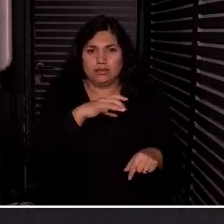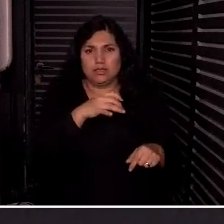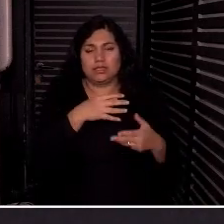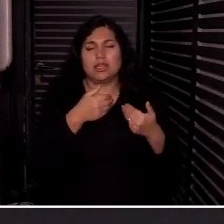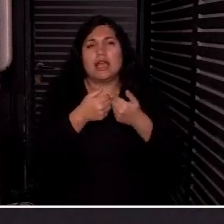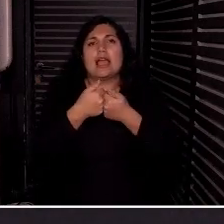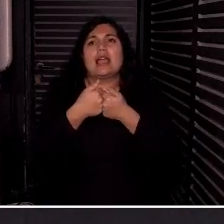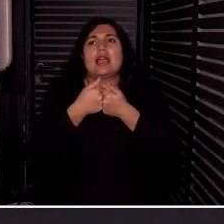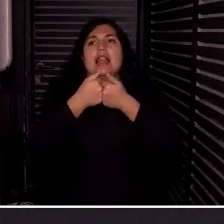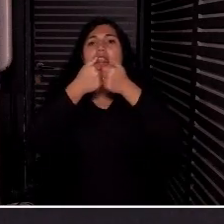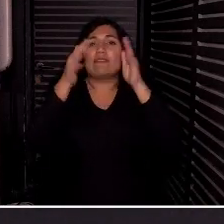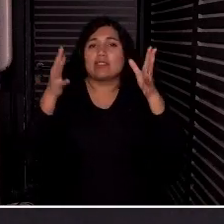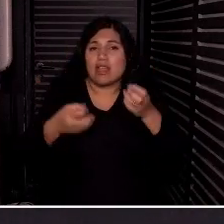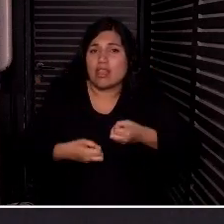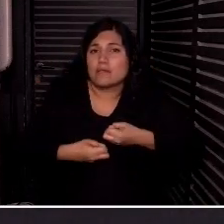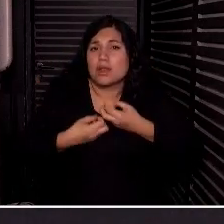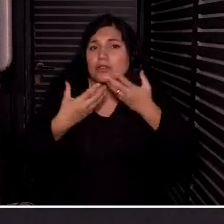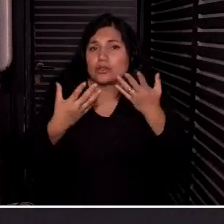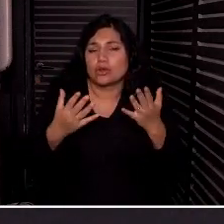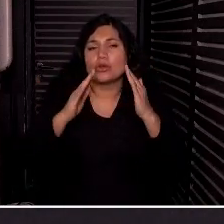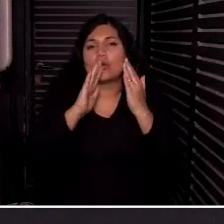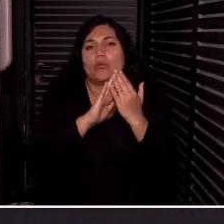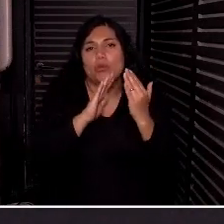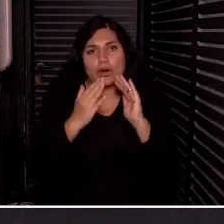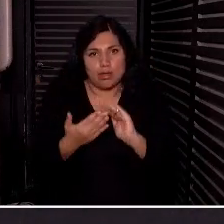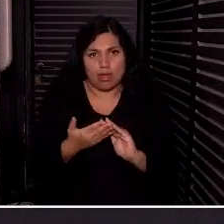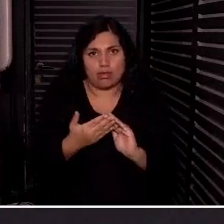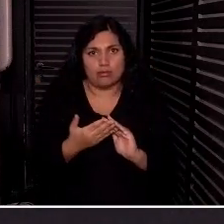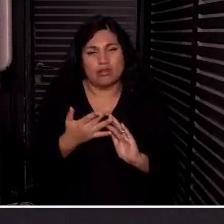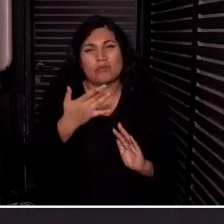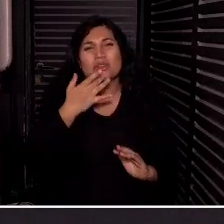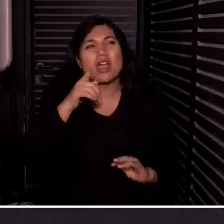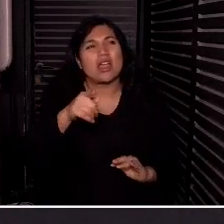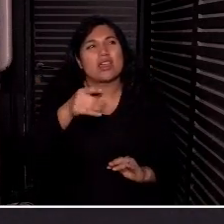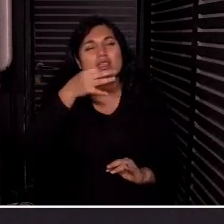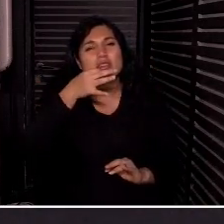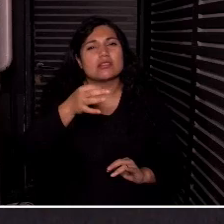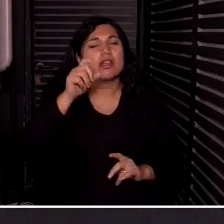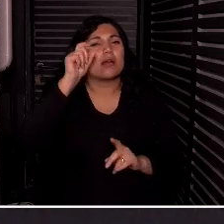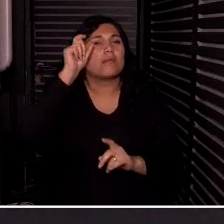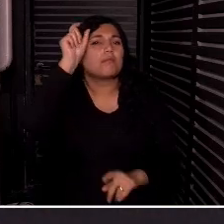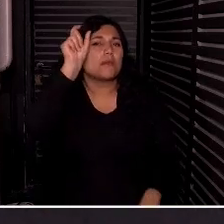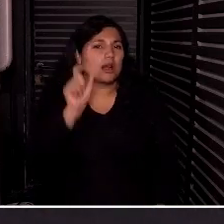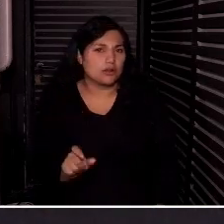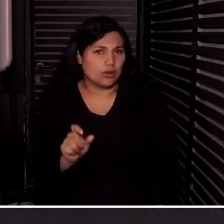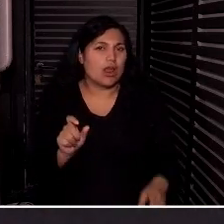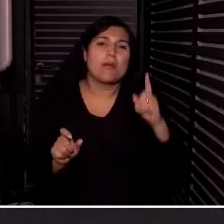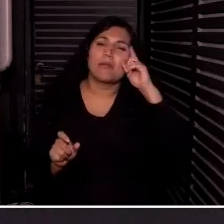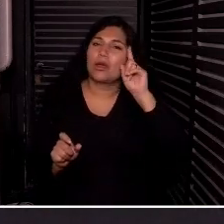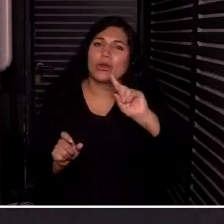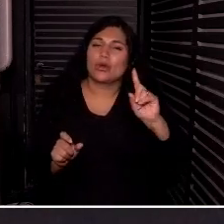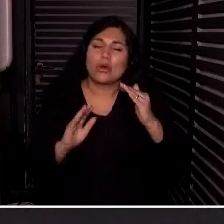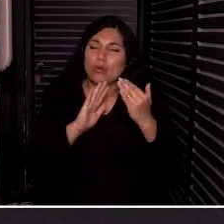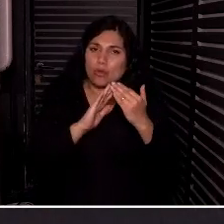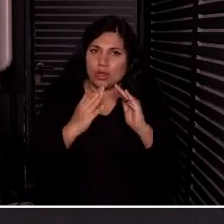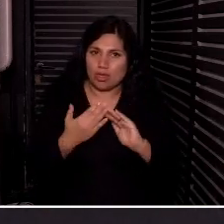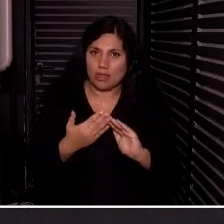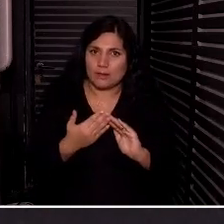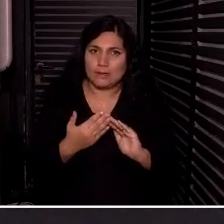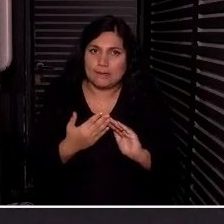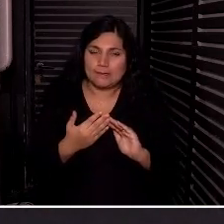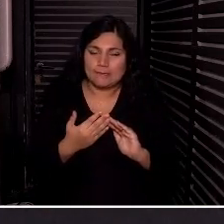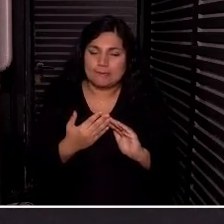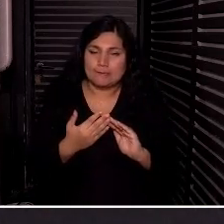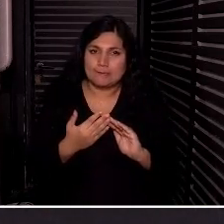libertad de expresión de las comunidades no per acá se refiere a las personas pero no a las comunidades necesario ente en algún